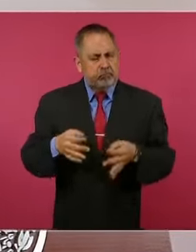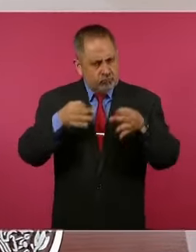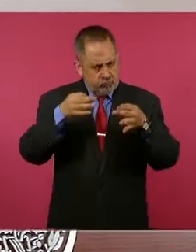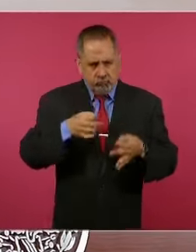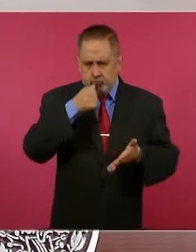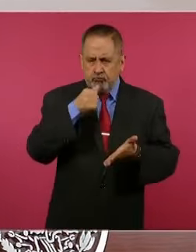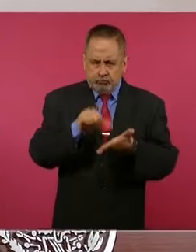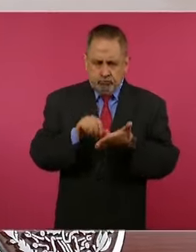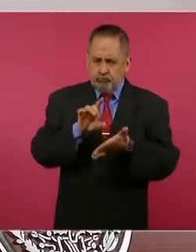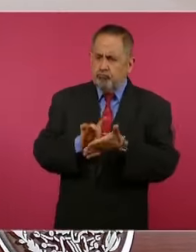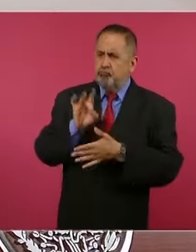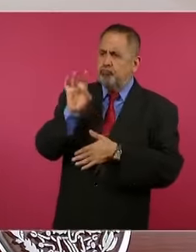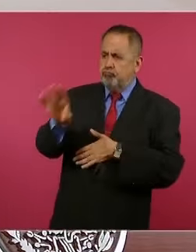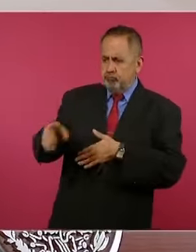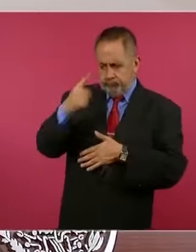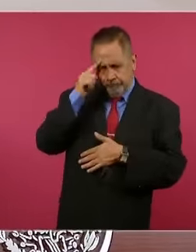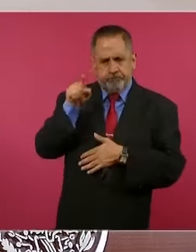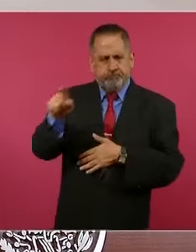este